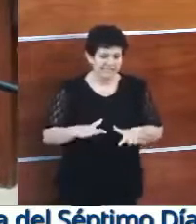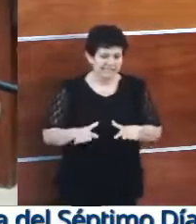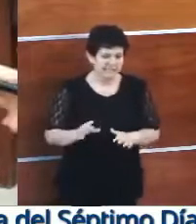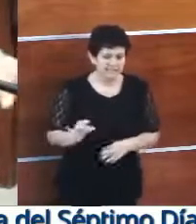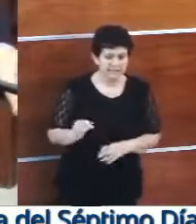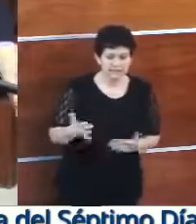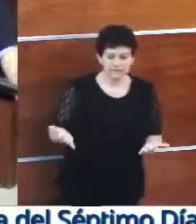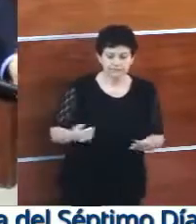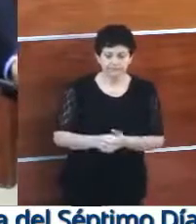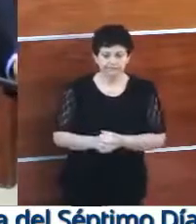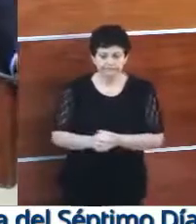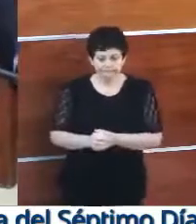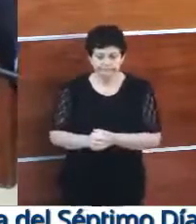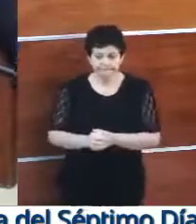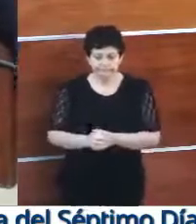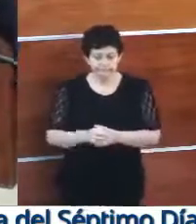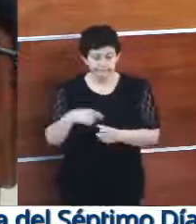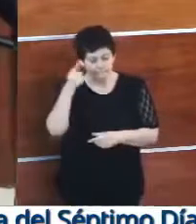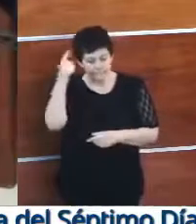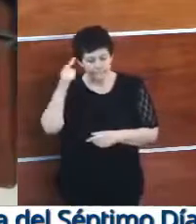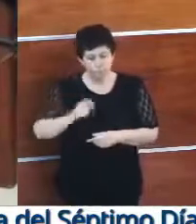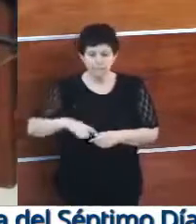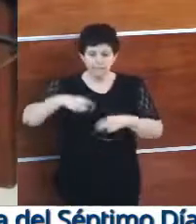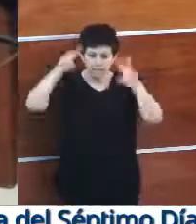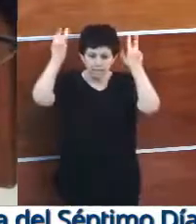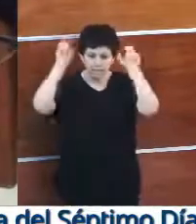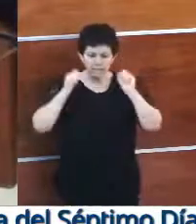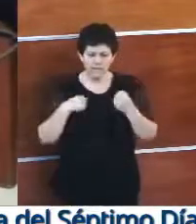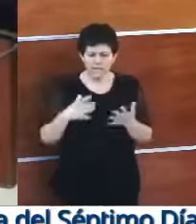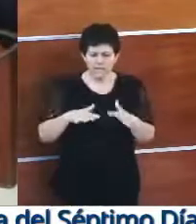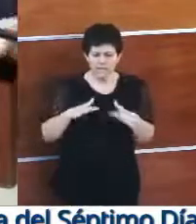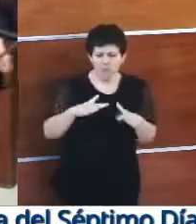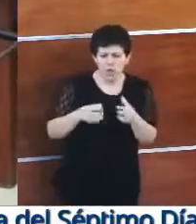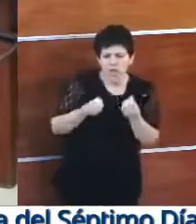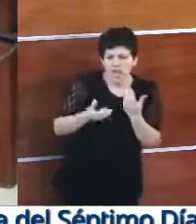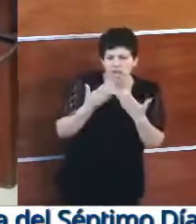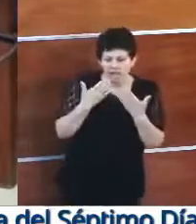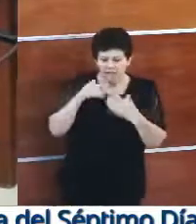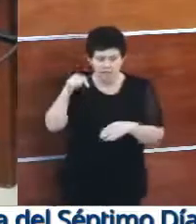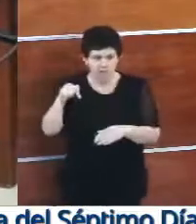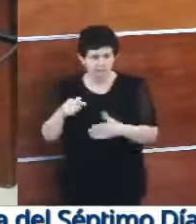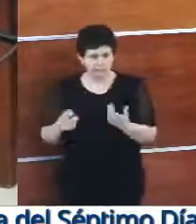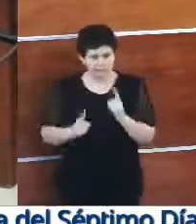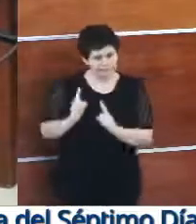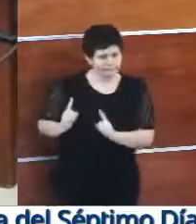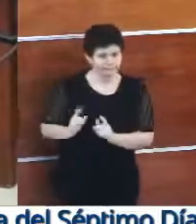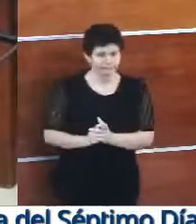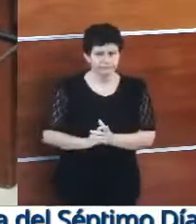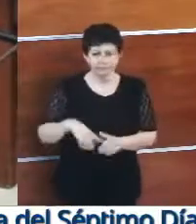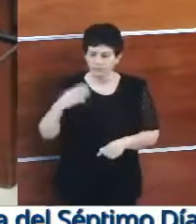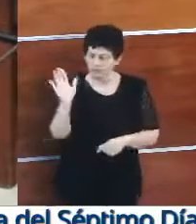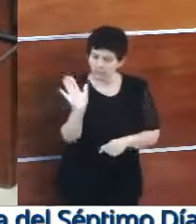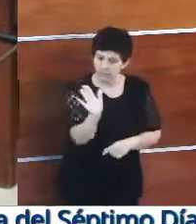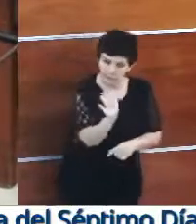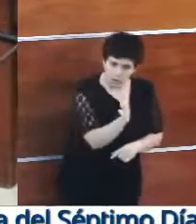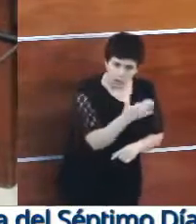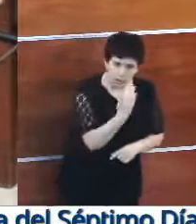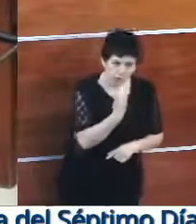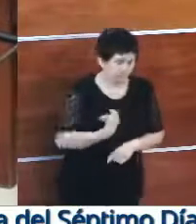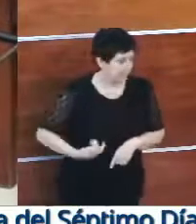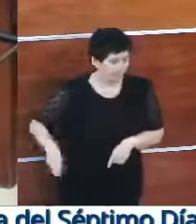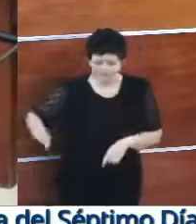Entonces, ¿de qué hablar hoy cuando hay situaciones como esa? En algunos, no en todos, pero creo que todos tenemos el deseo